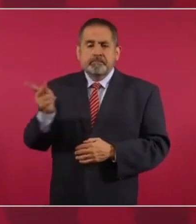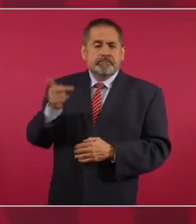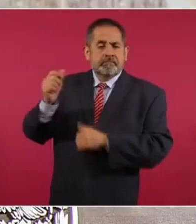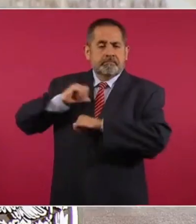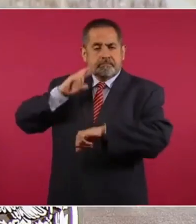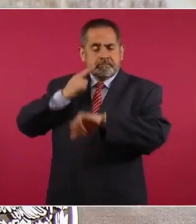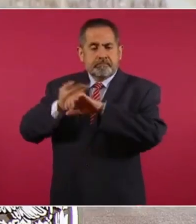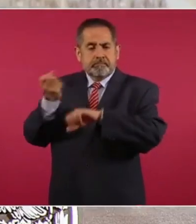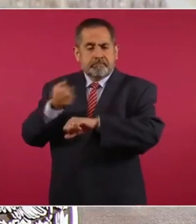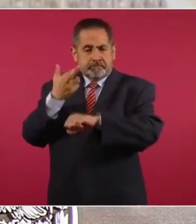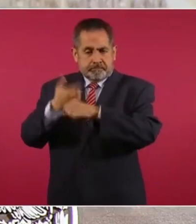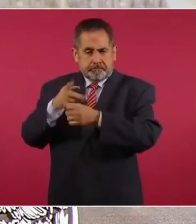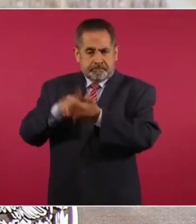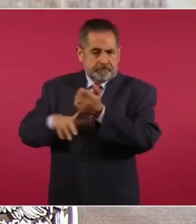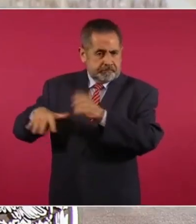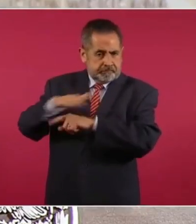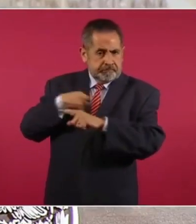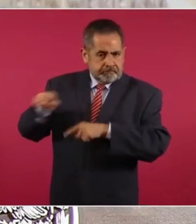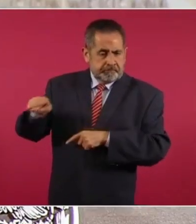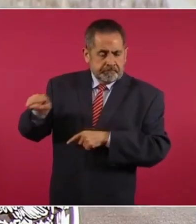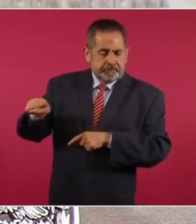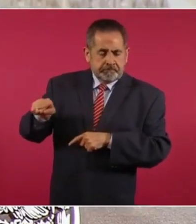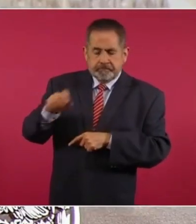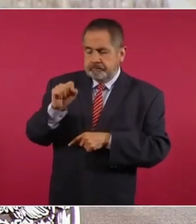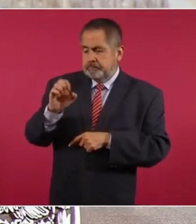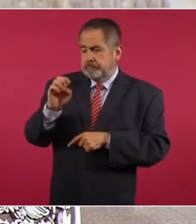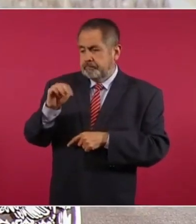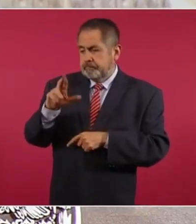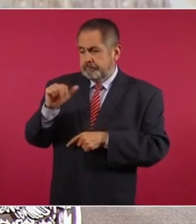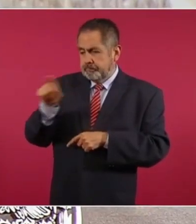que los atiendan, que tú